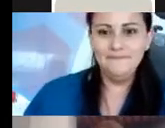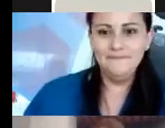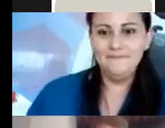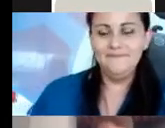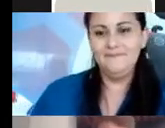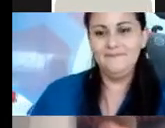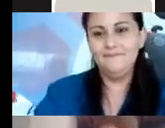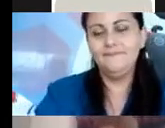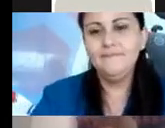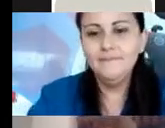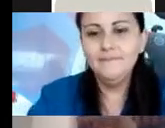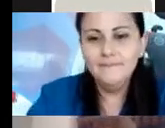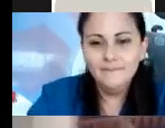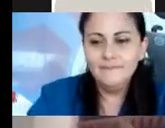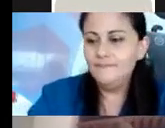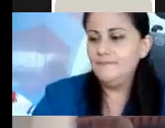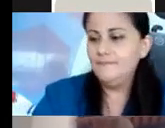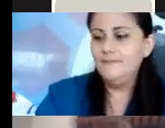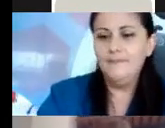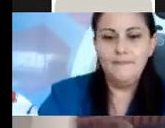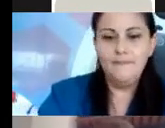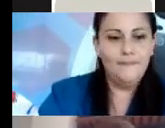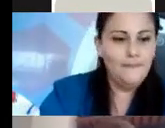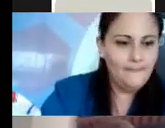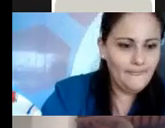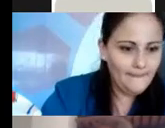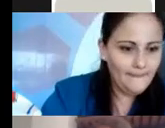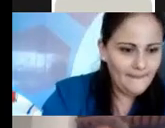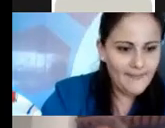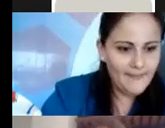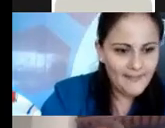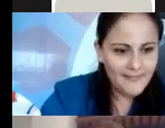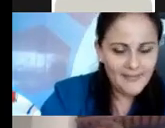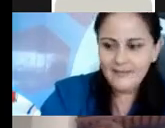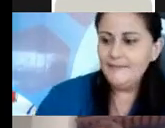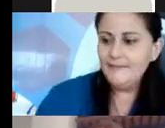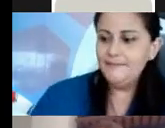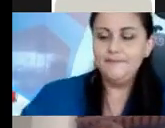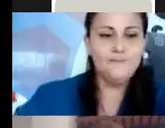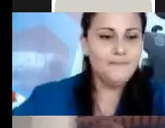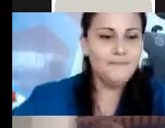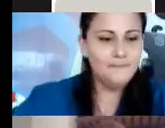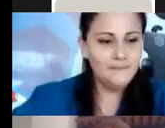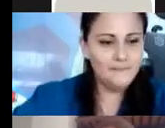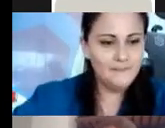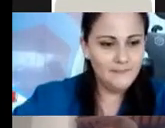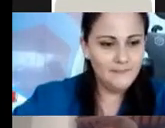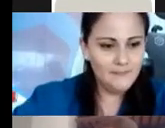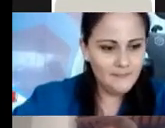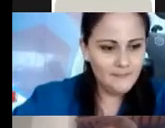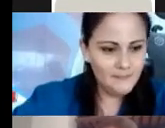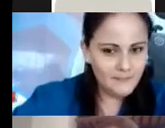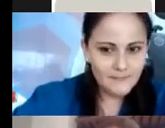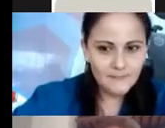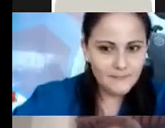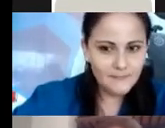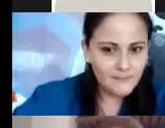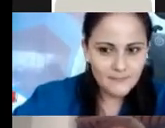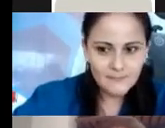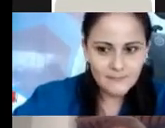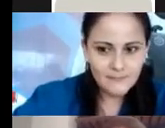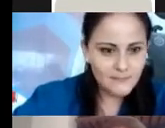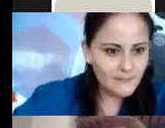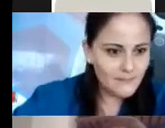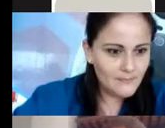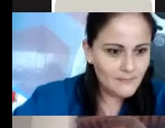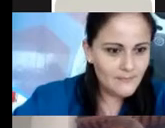excelente y muy interesante los datos que nos has pasado. Sé que acá teníamos un video,